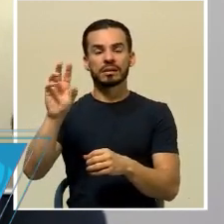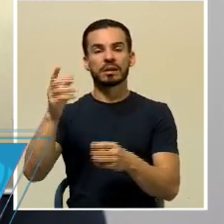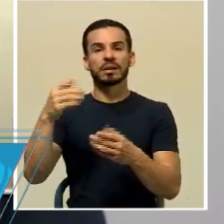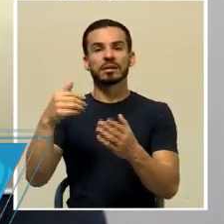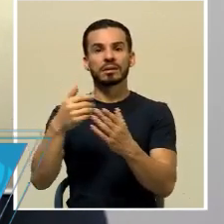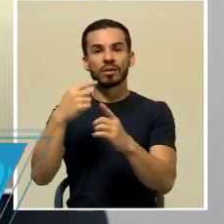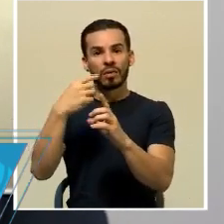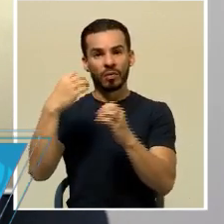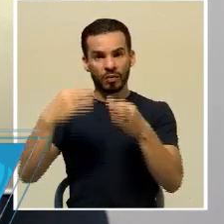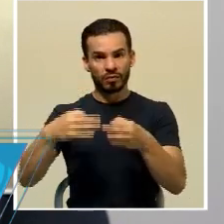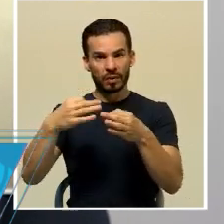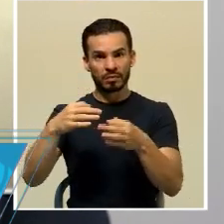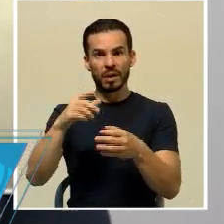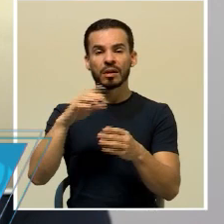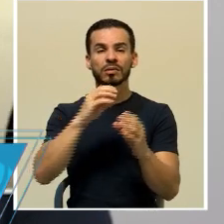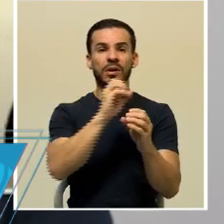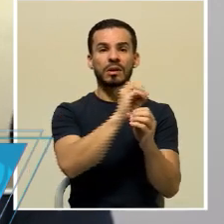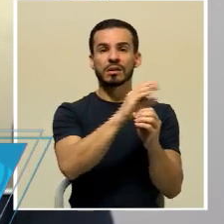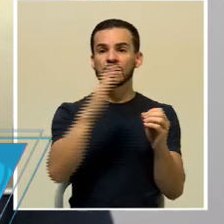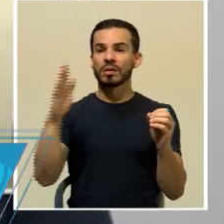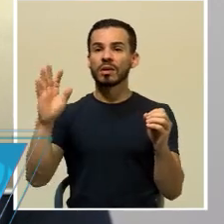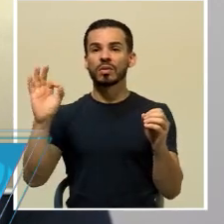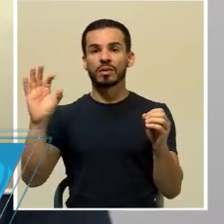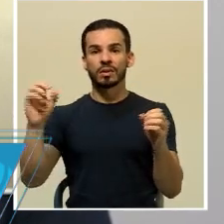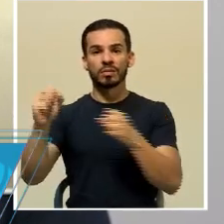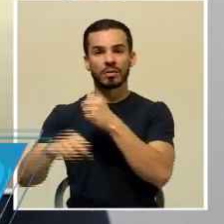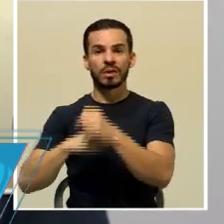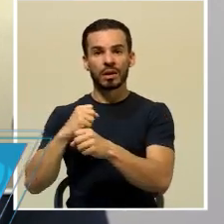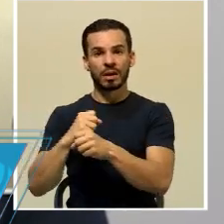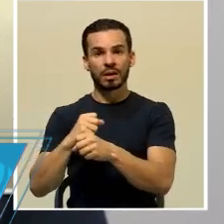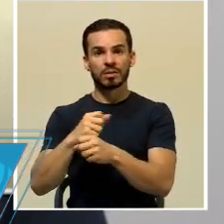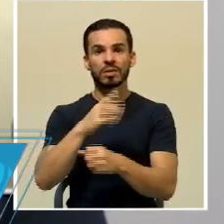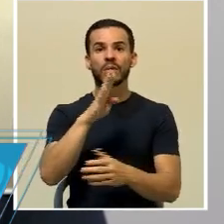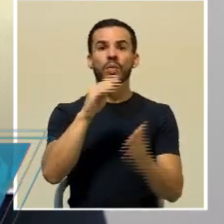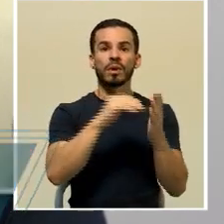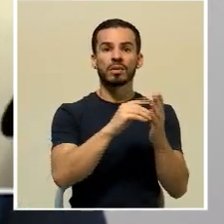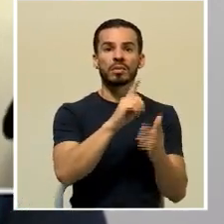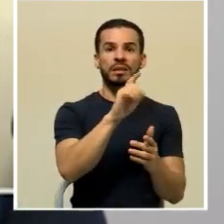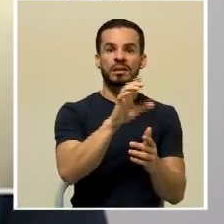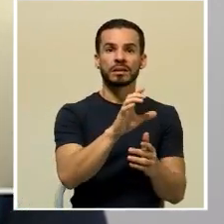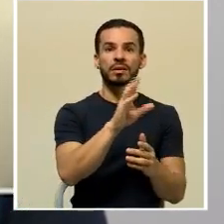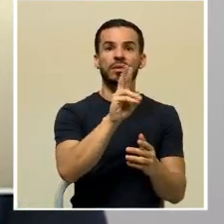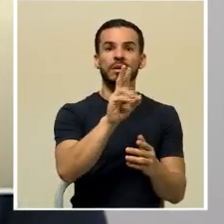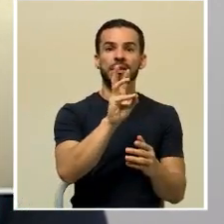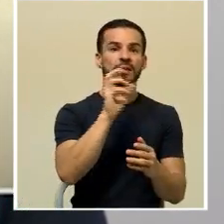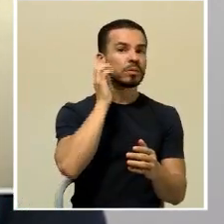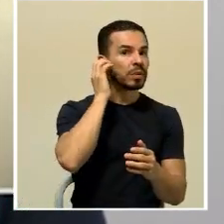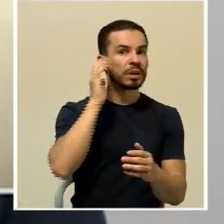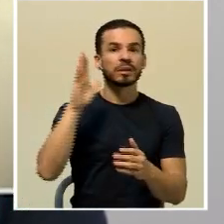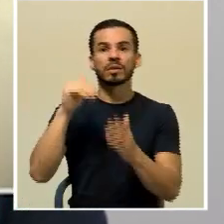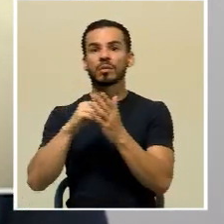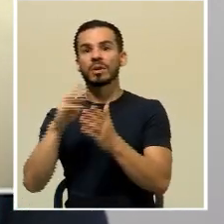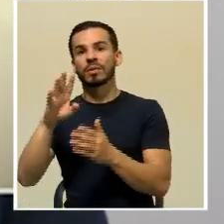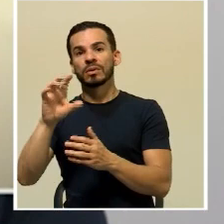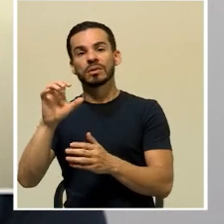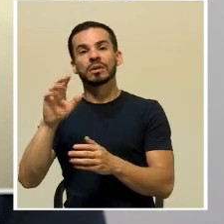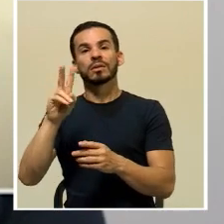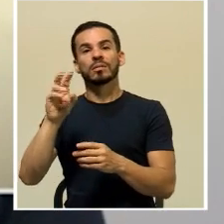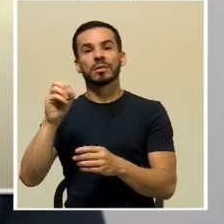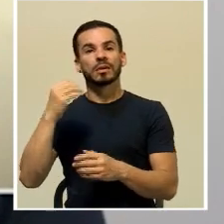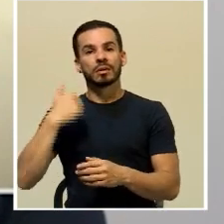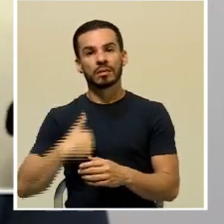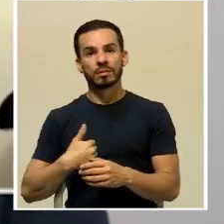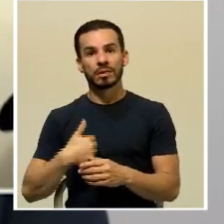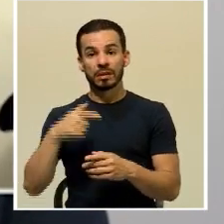confirmados, con un rango de edad de 0 a 99 años. Se trata de 4.126 mujeres y